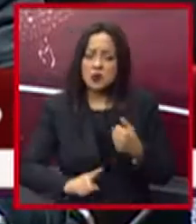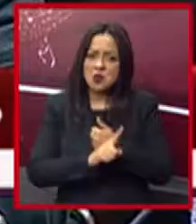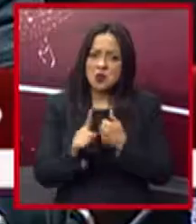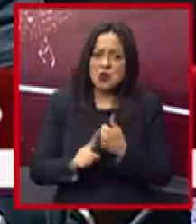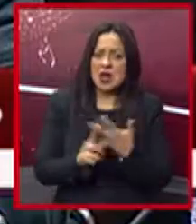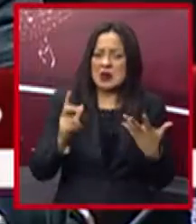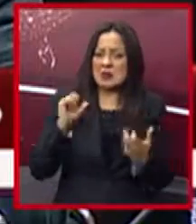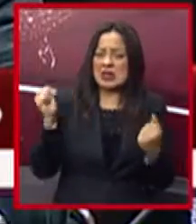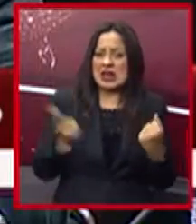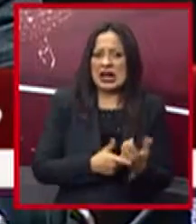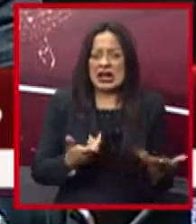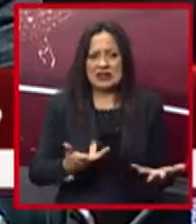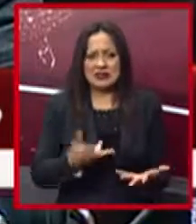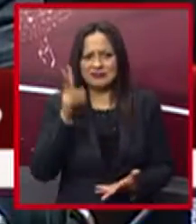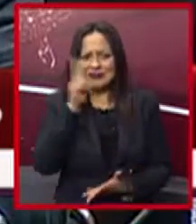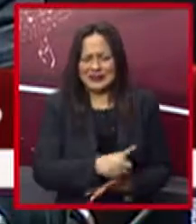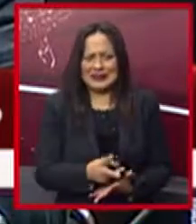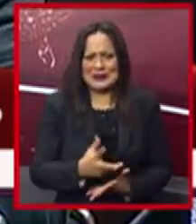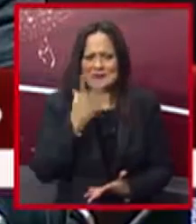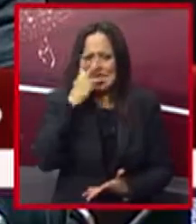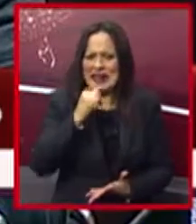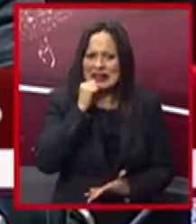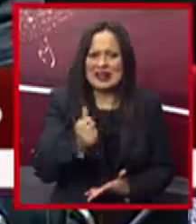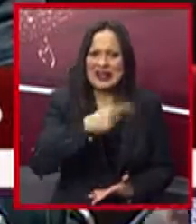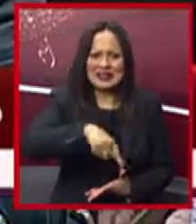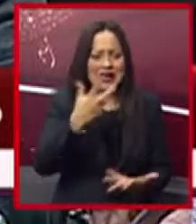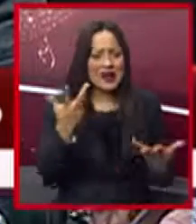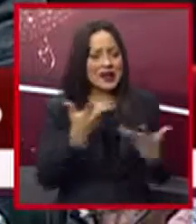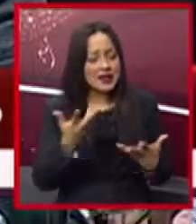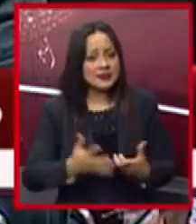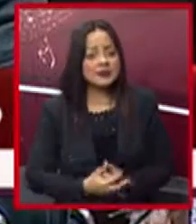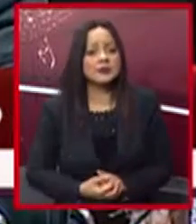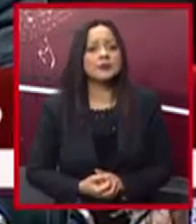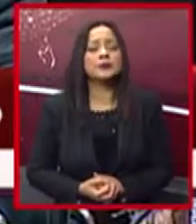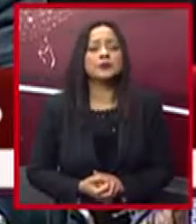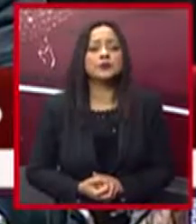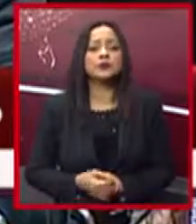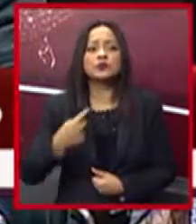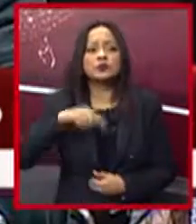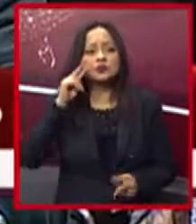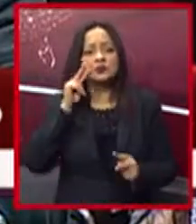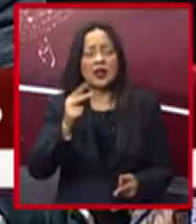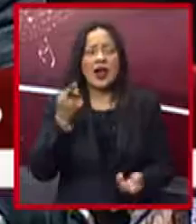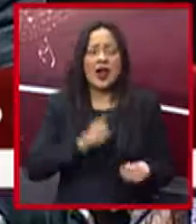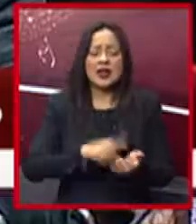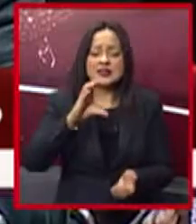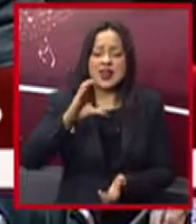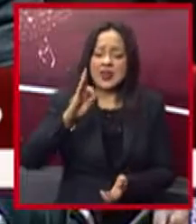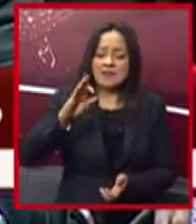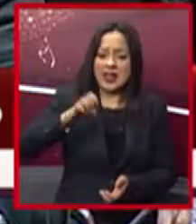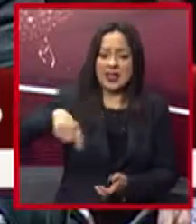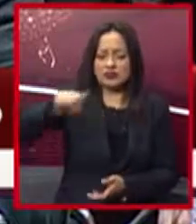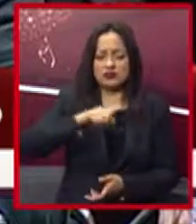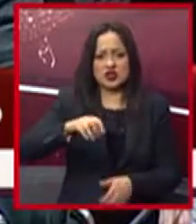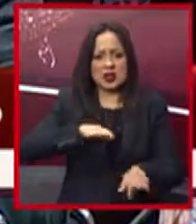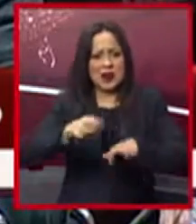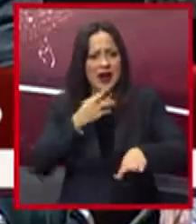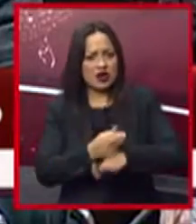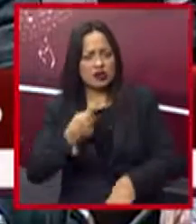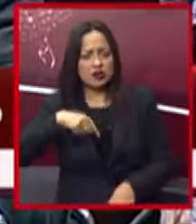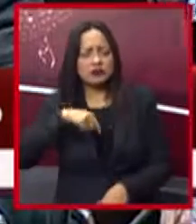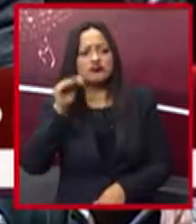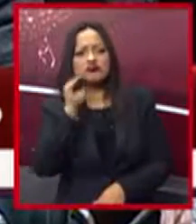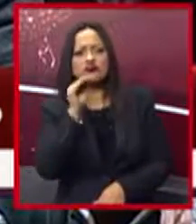desplantes, a veces hasta cínicos, que yo veo al personal de la CFE muy cínica cuando va uno y